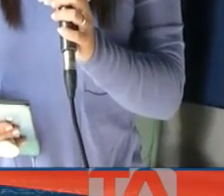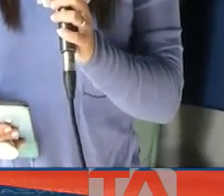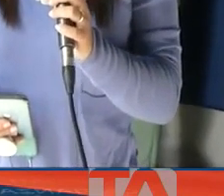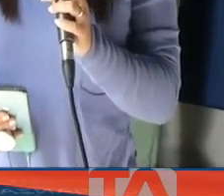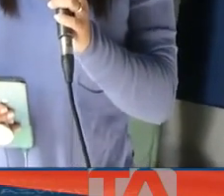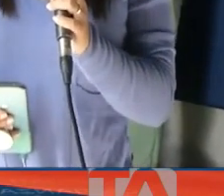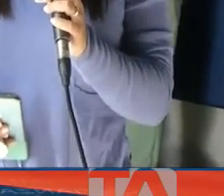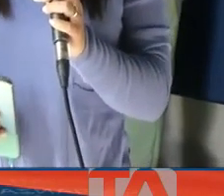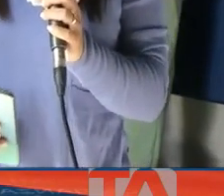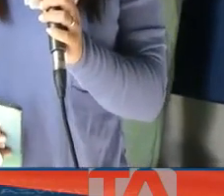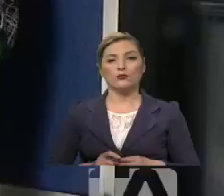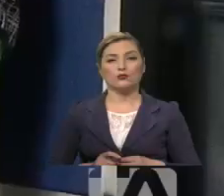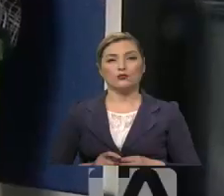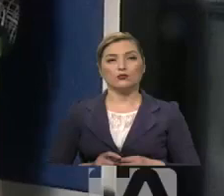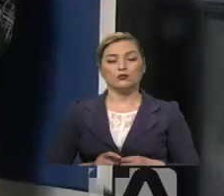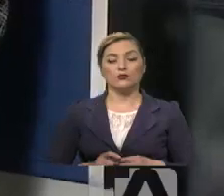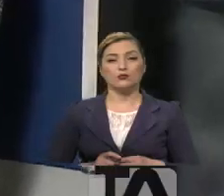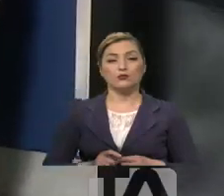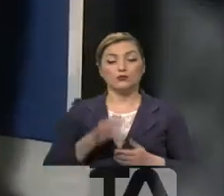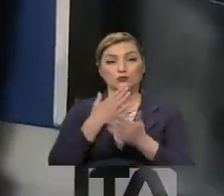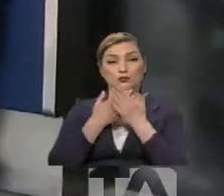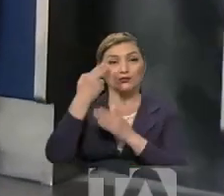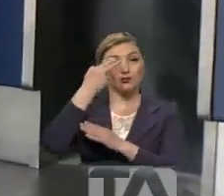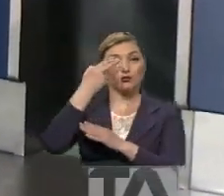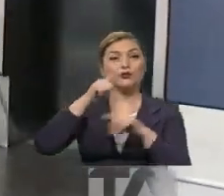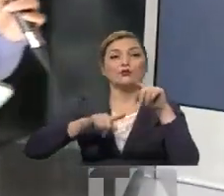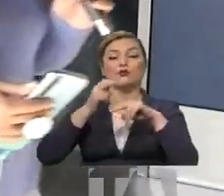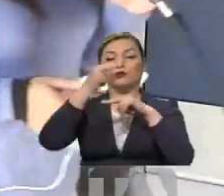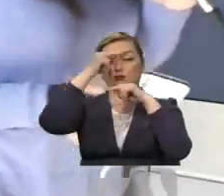Gracias, Helen. Amigos televidentes, muy buenos días. Así es, nosotros estamos en el